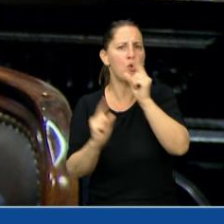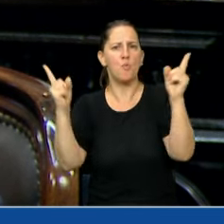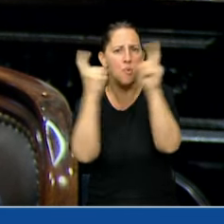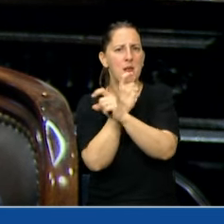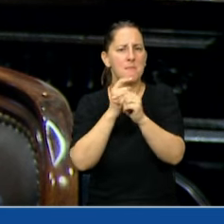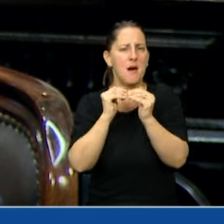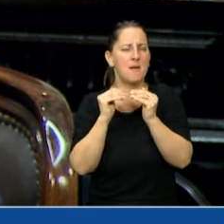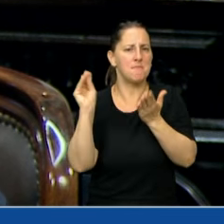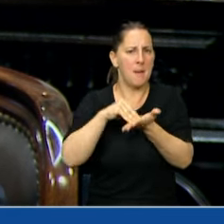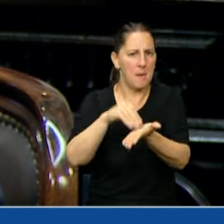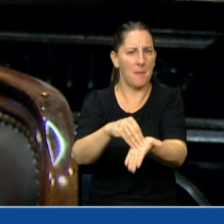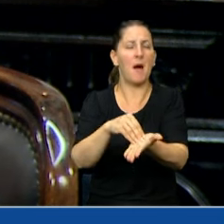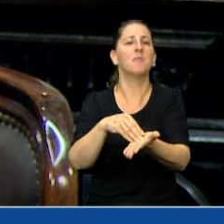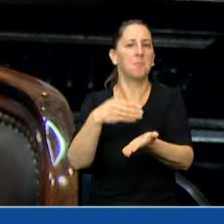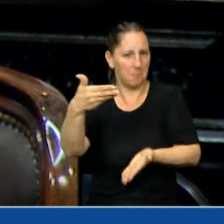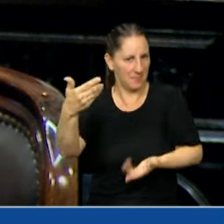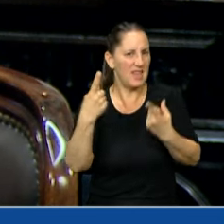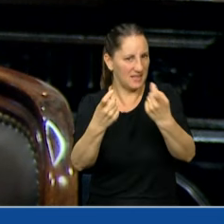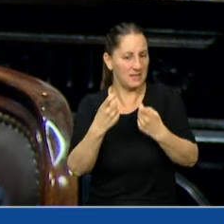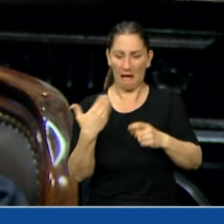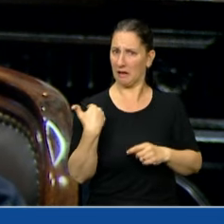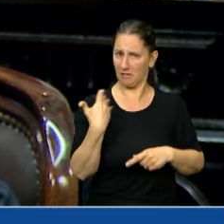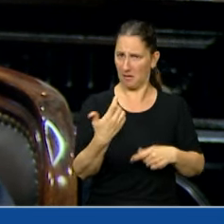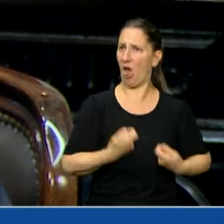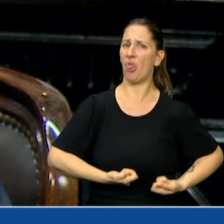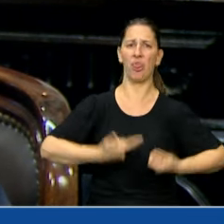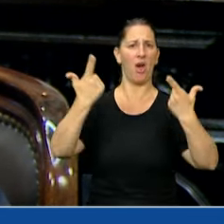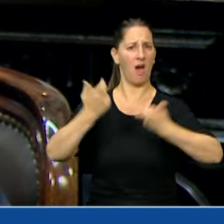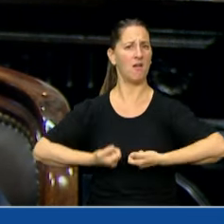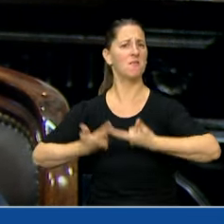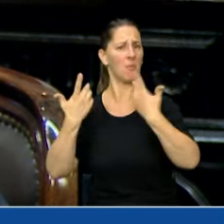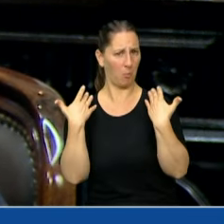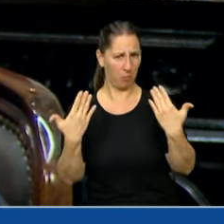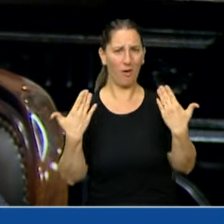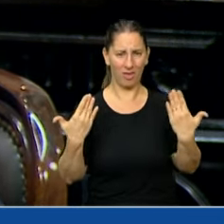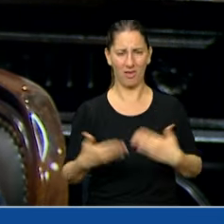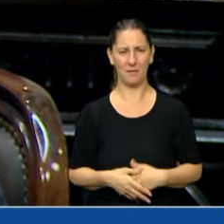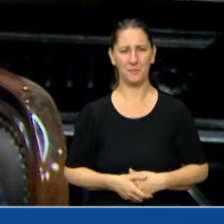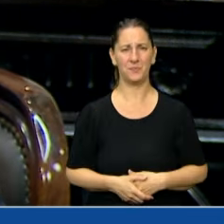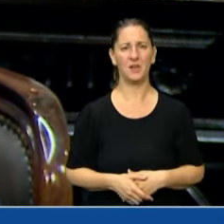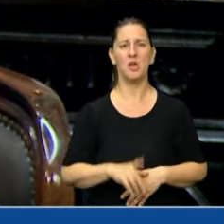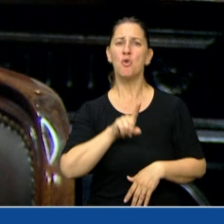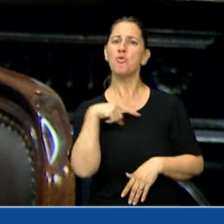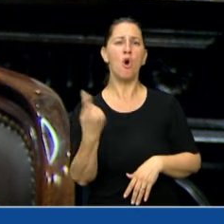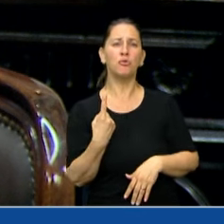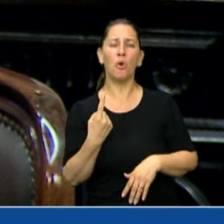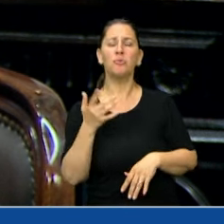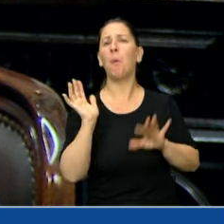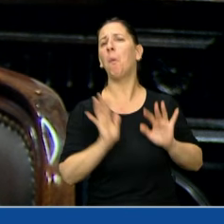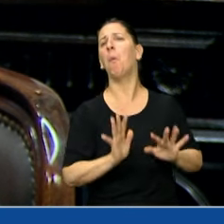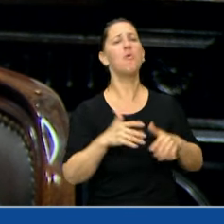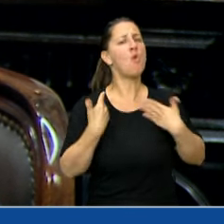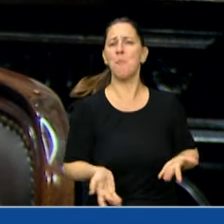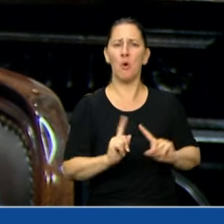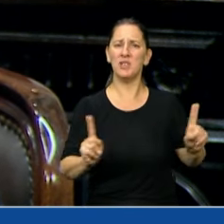o que pide esa seguridad Así que Argentina puede darla somos des aprovechadores seriales de